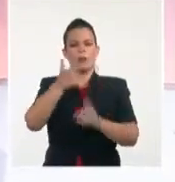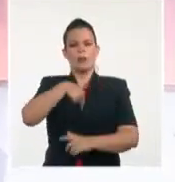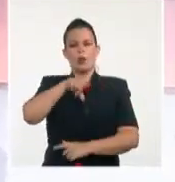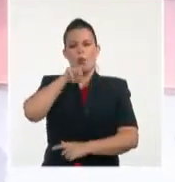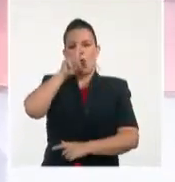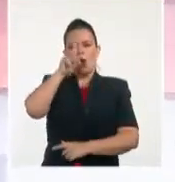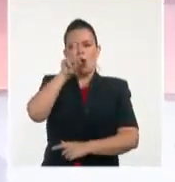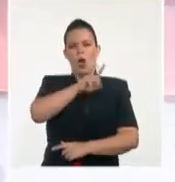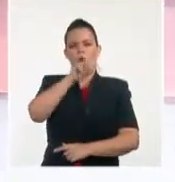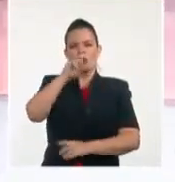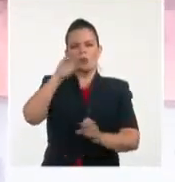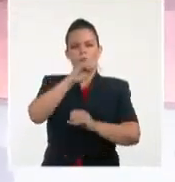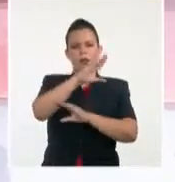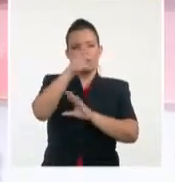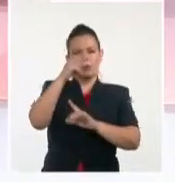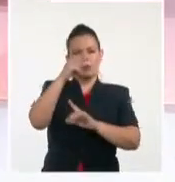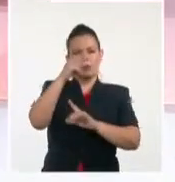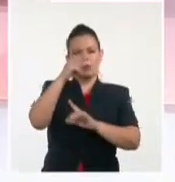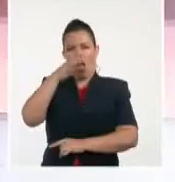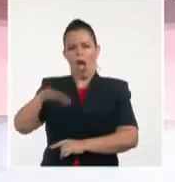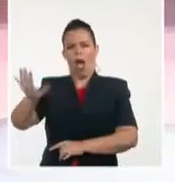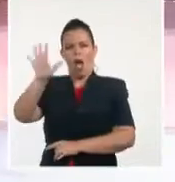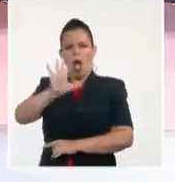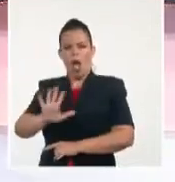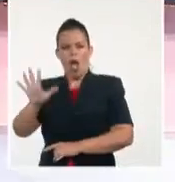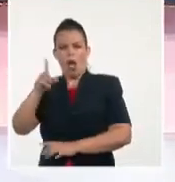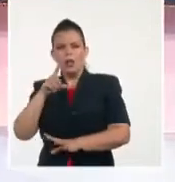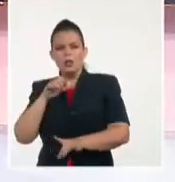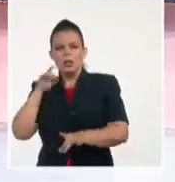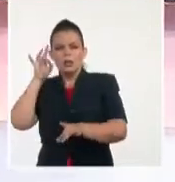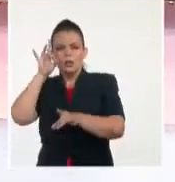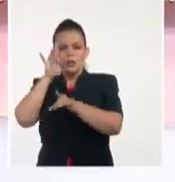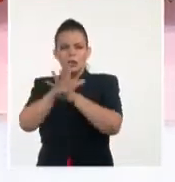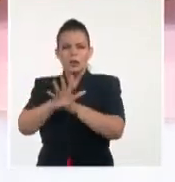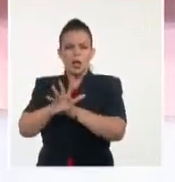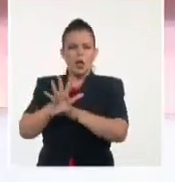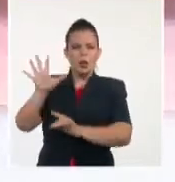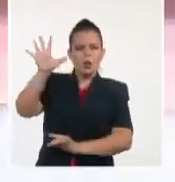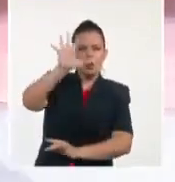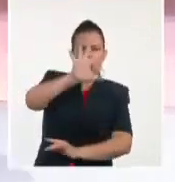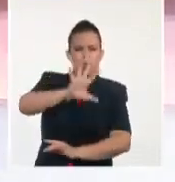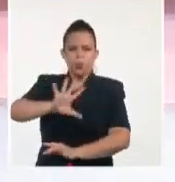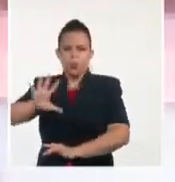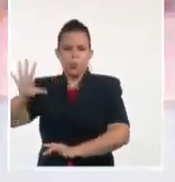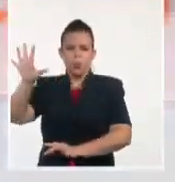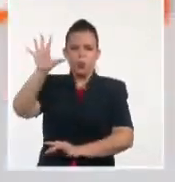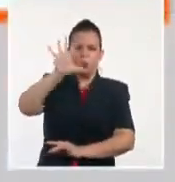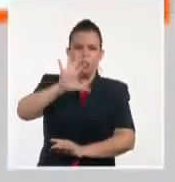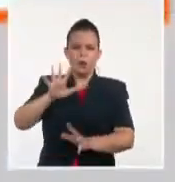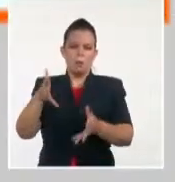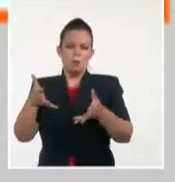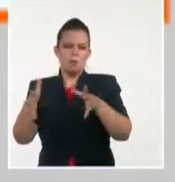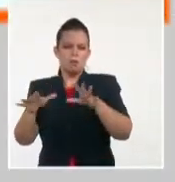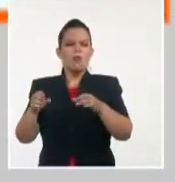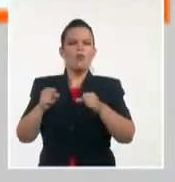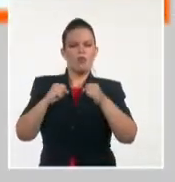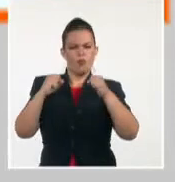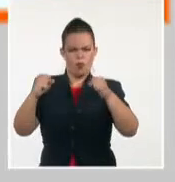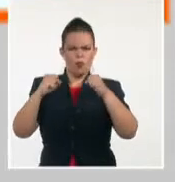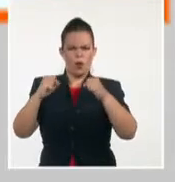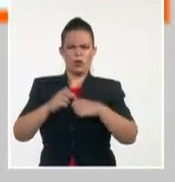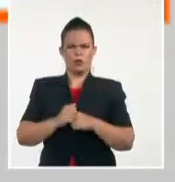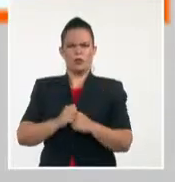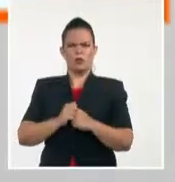está África, una onda tropical muy fuerte, muy vigorosa, que sabíamos que había que observar. Hay